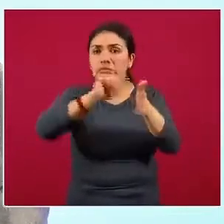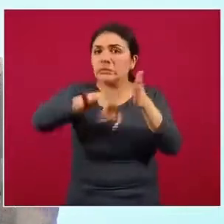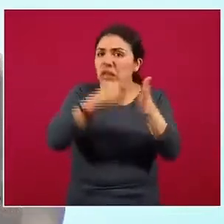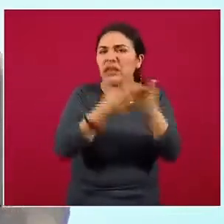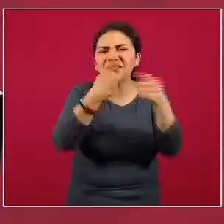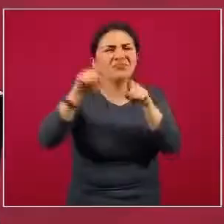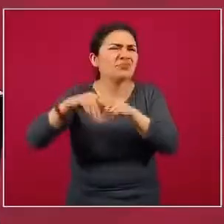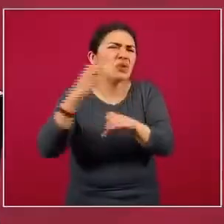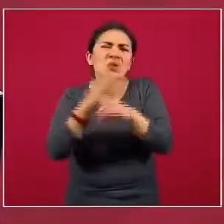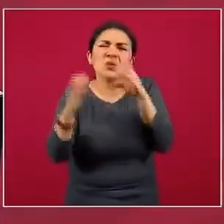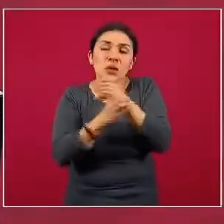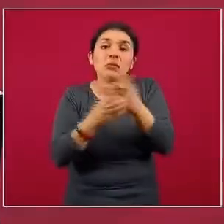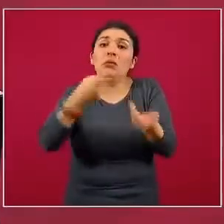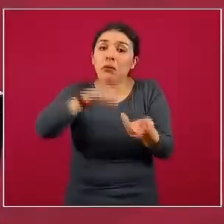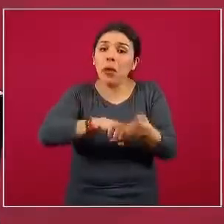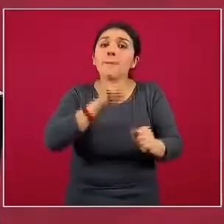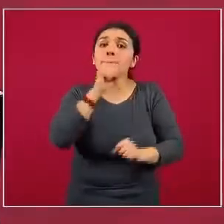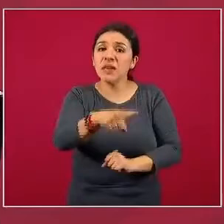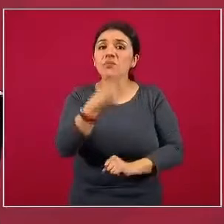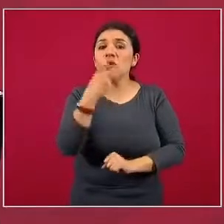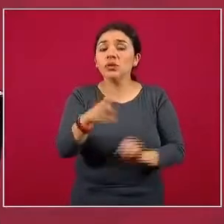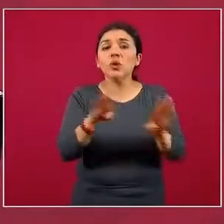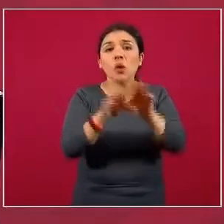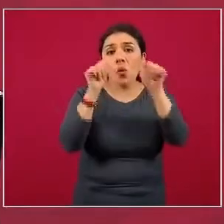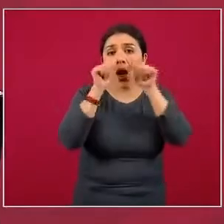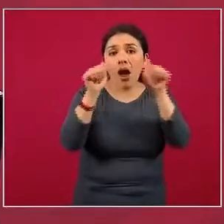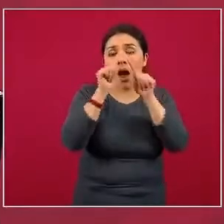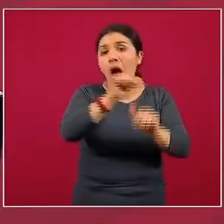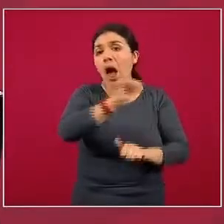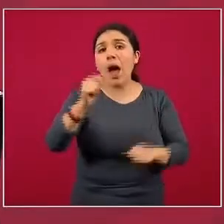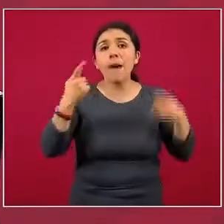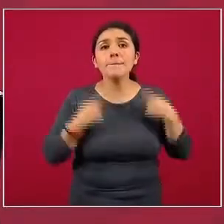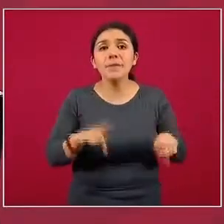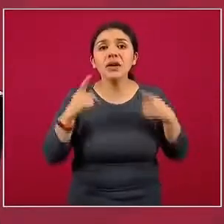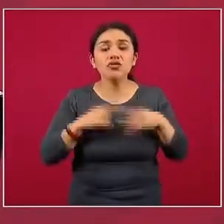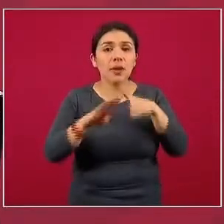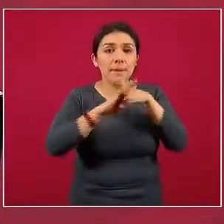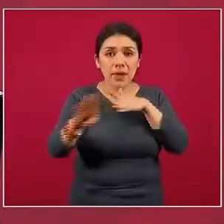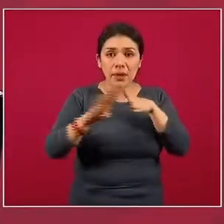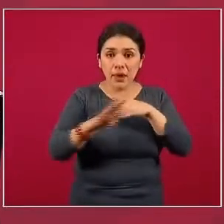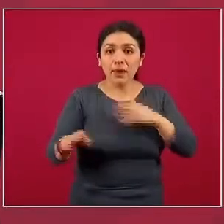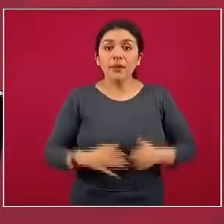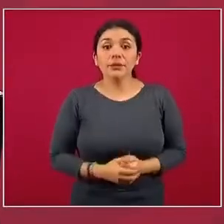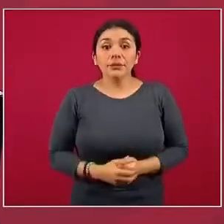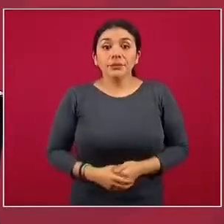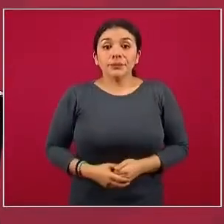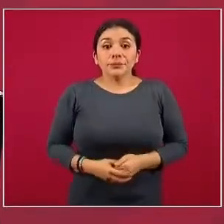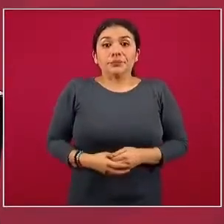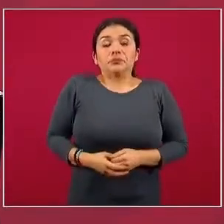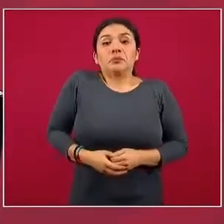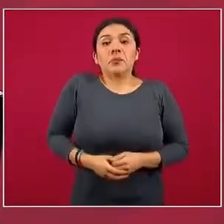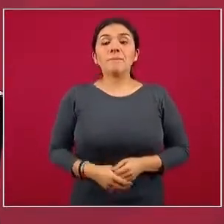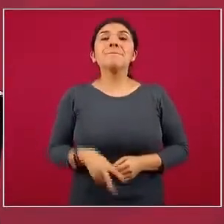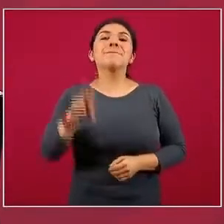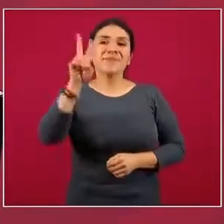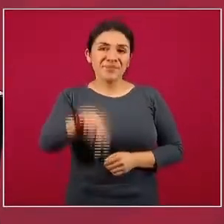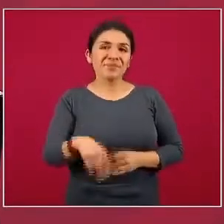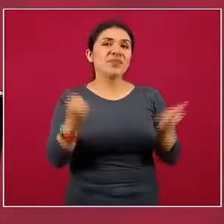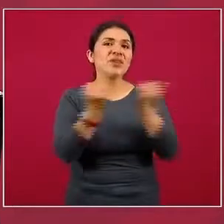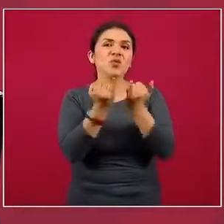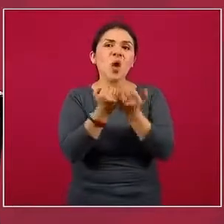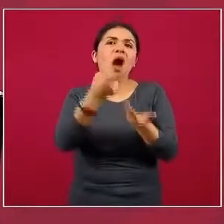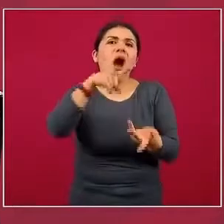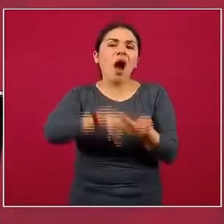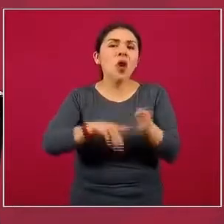varios aspectos, pero incluye este aspecto de la atención a las personas migrantes. Y desde luego, fuera del